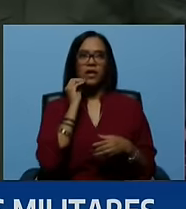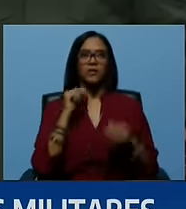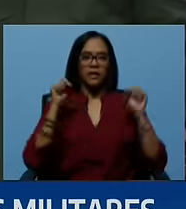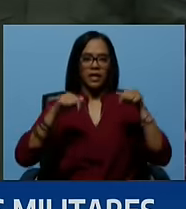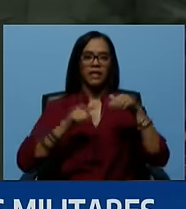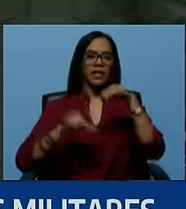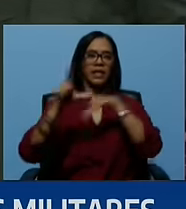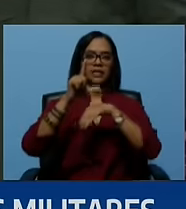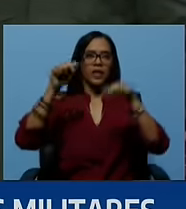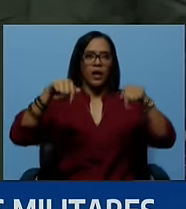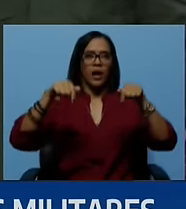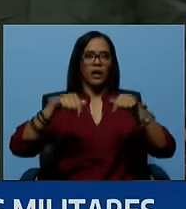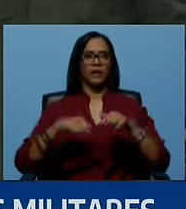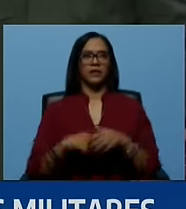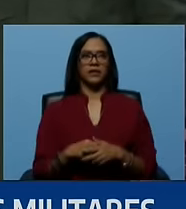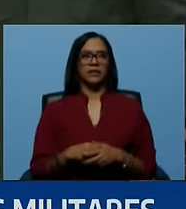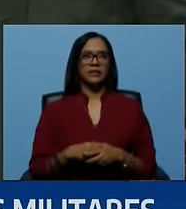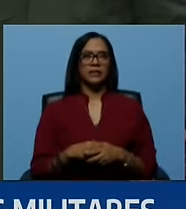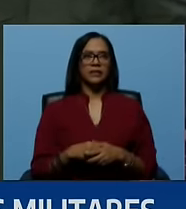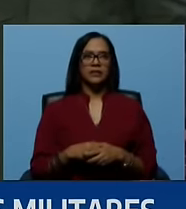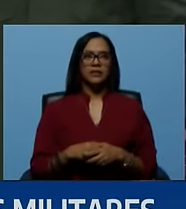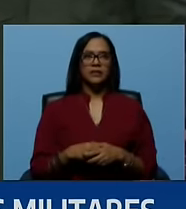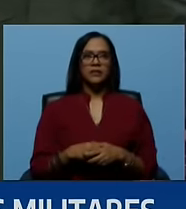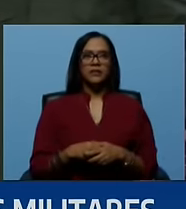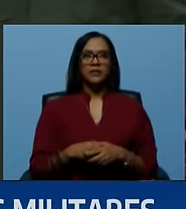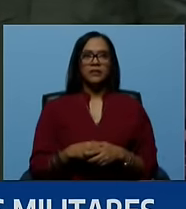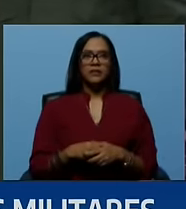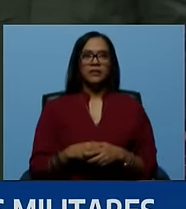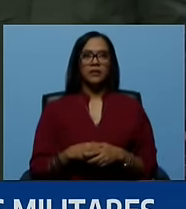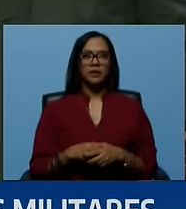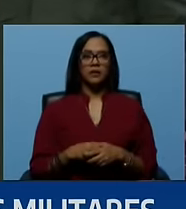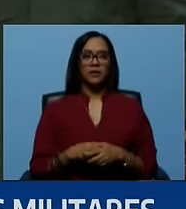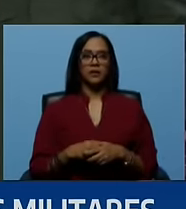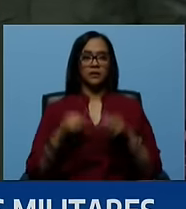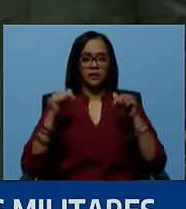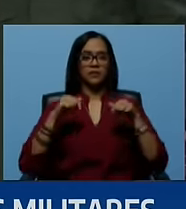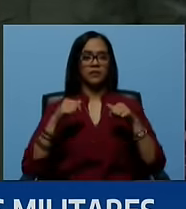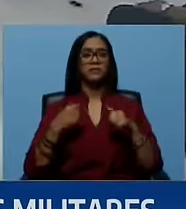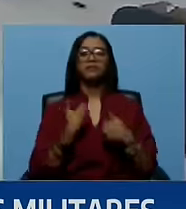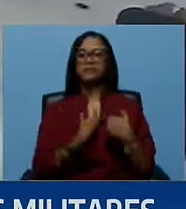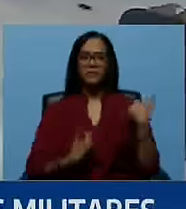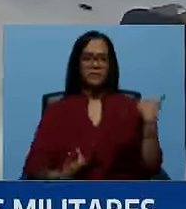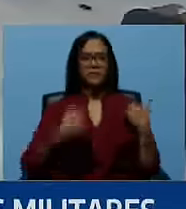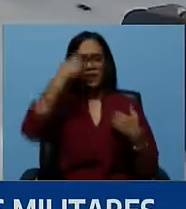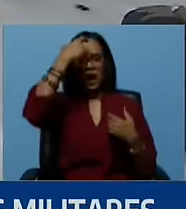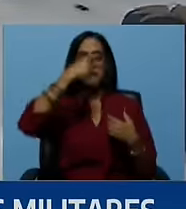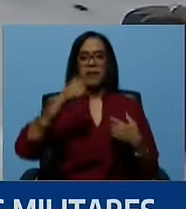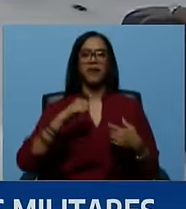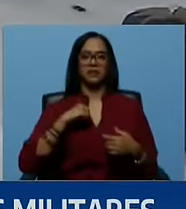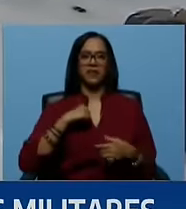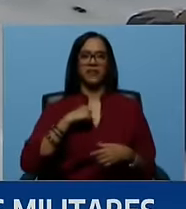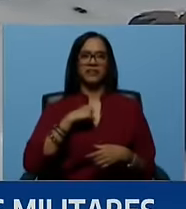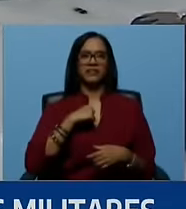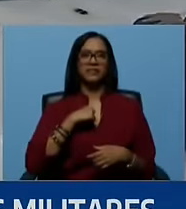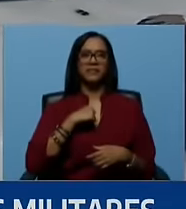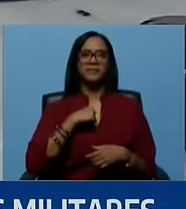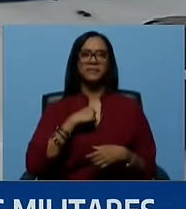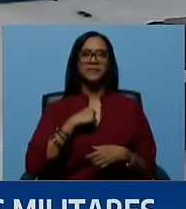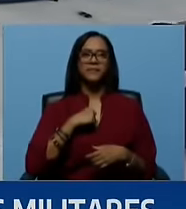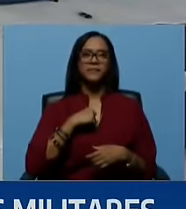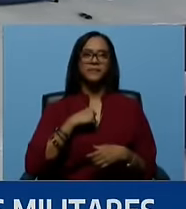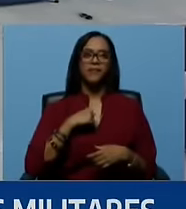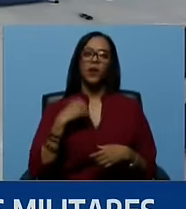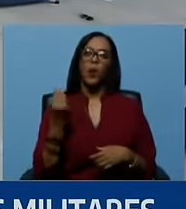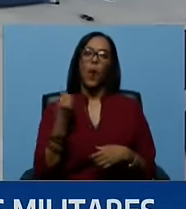Liceo Aquí de este presidente pueblo que soy poder